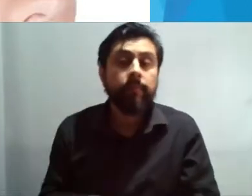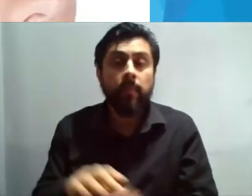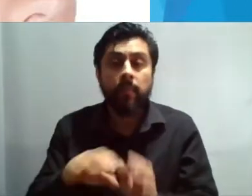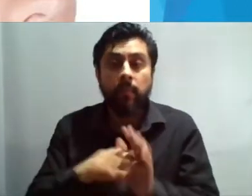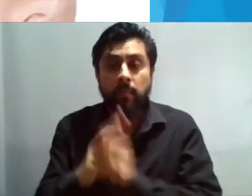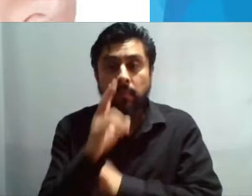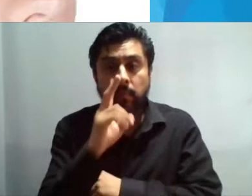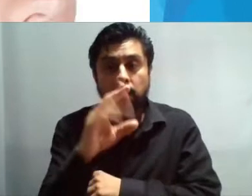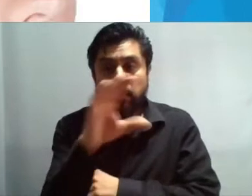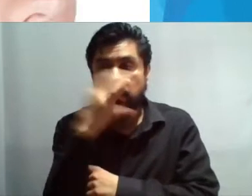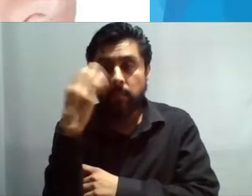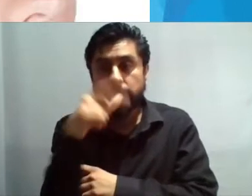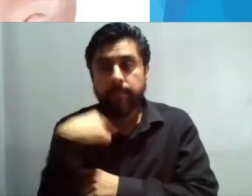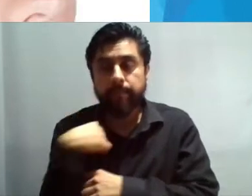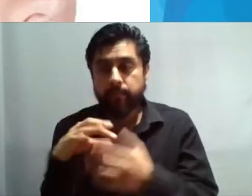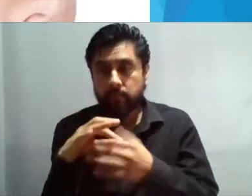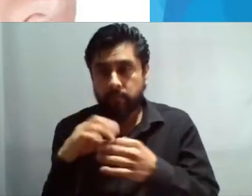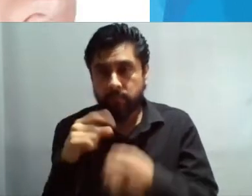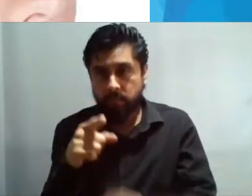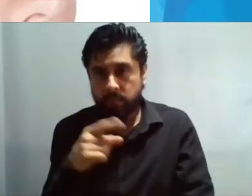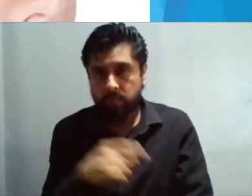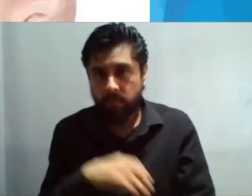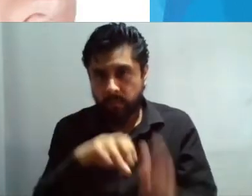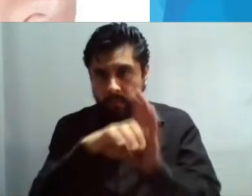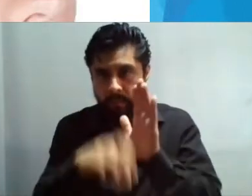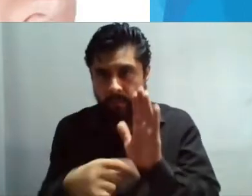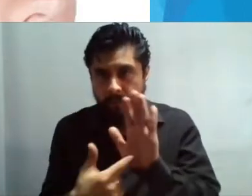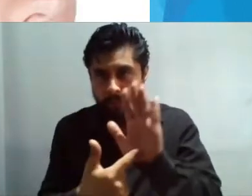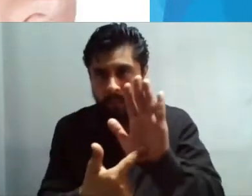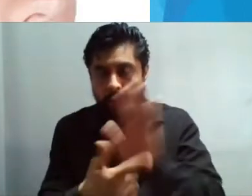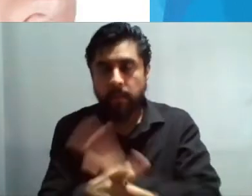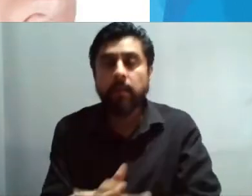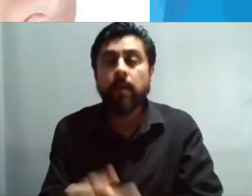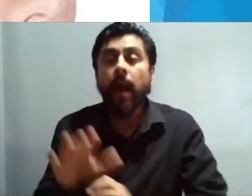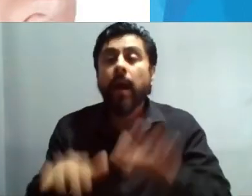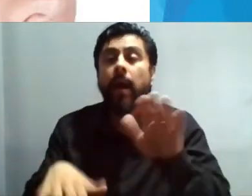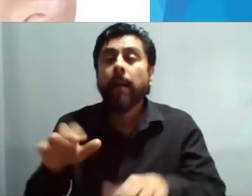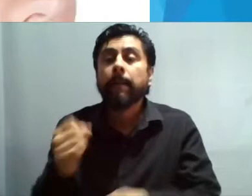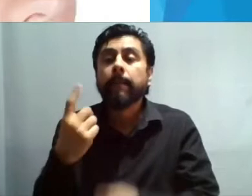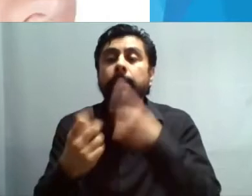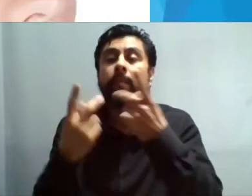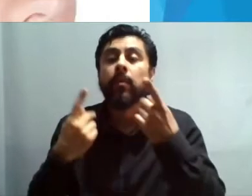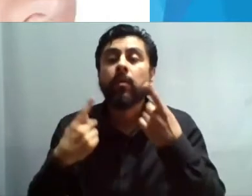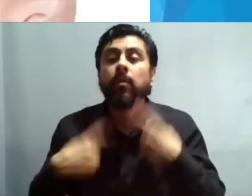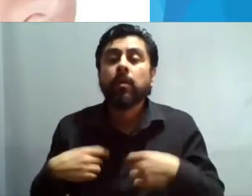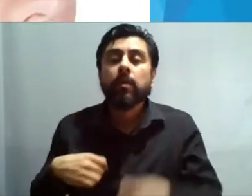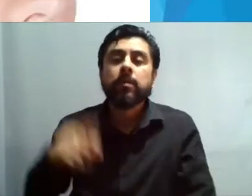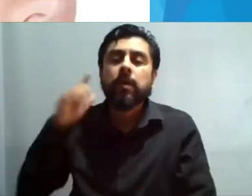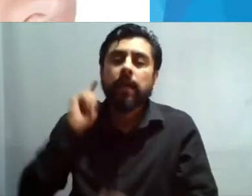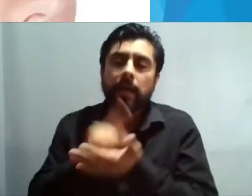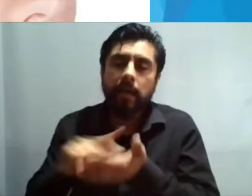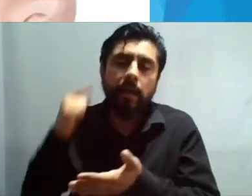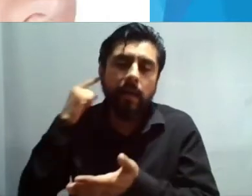un ejemplo muy en concreto. Hay personas que a veces en el intento de estarse limpiando y limpiando los